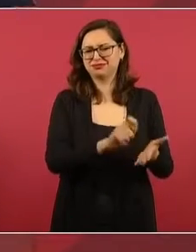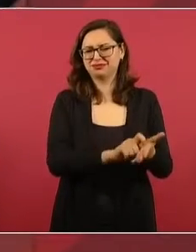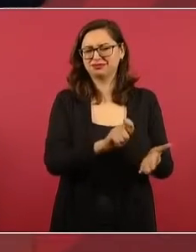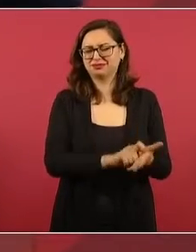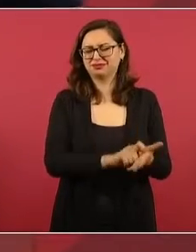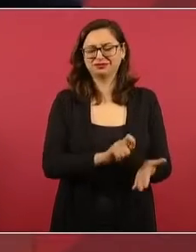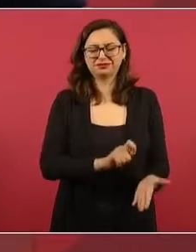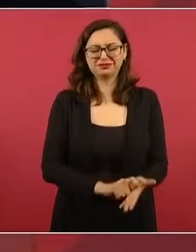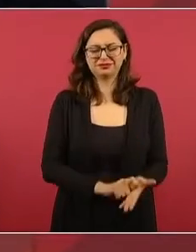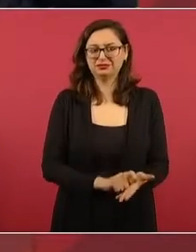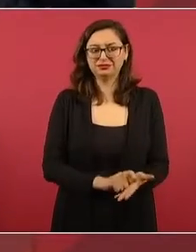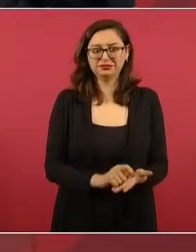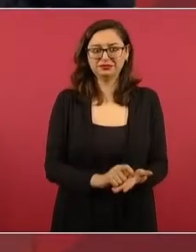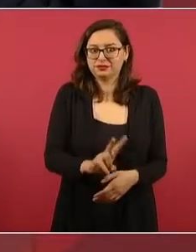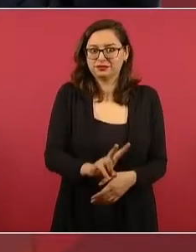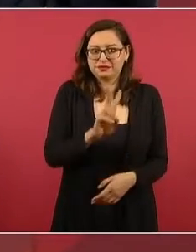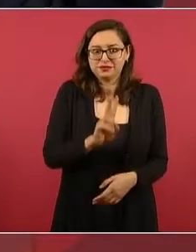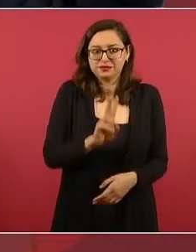es un